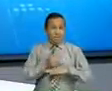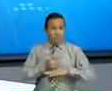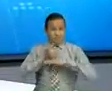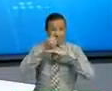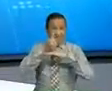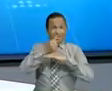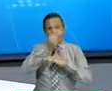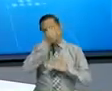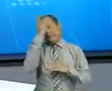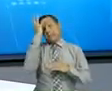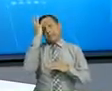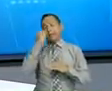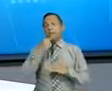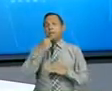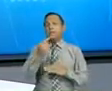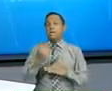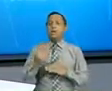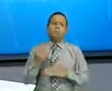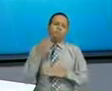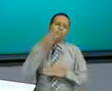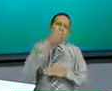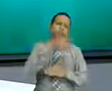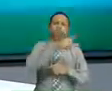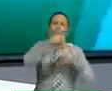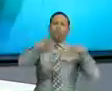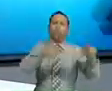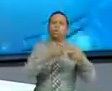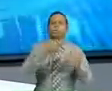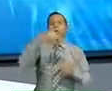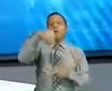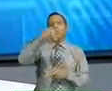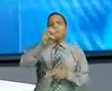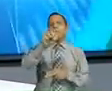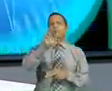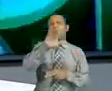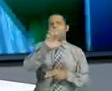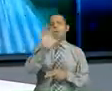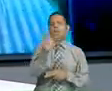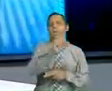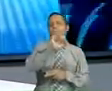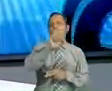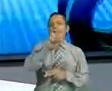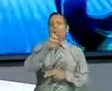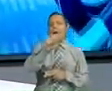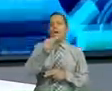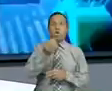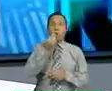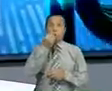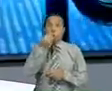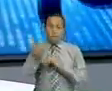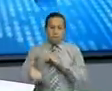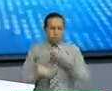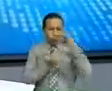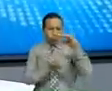Sinaí, donde entregó kits de limpieza. En el lugar también se entregaron obsequios a los más pequeños por su día.